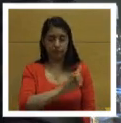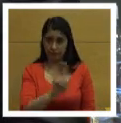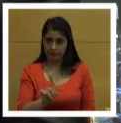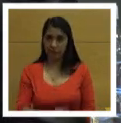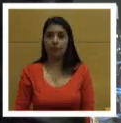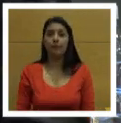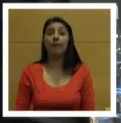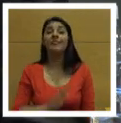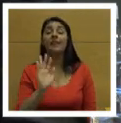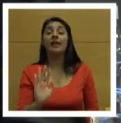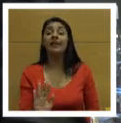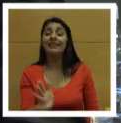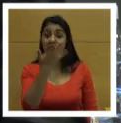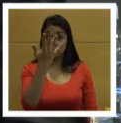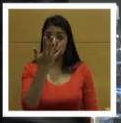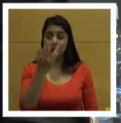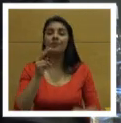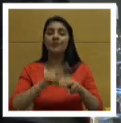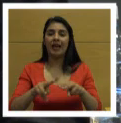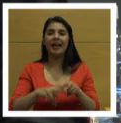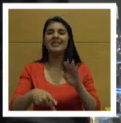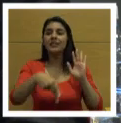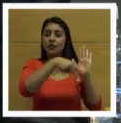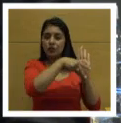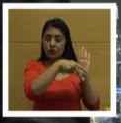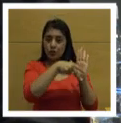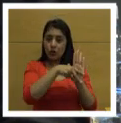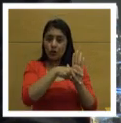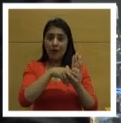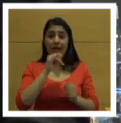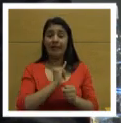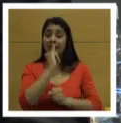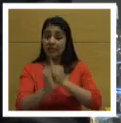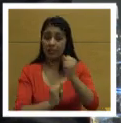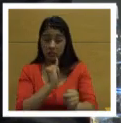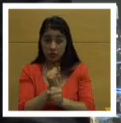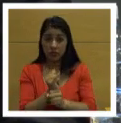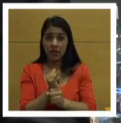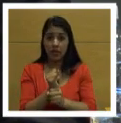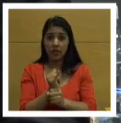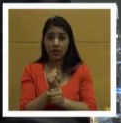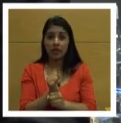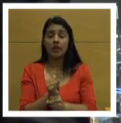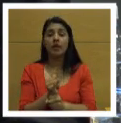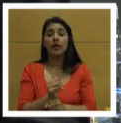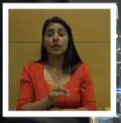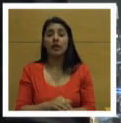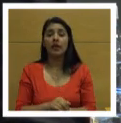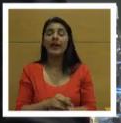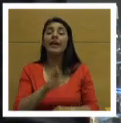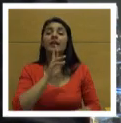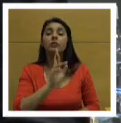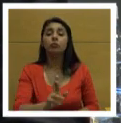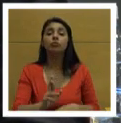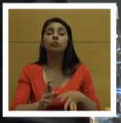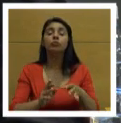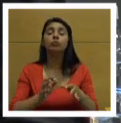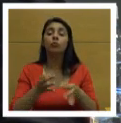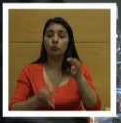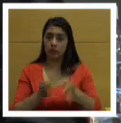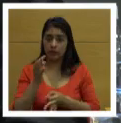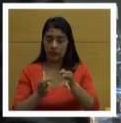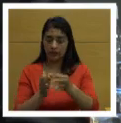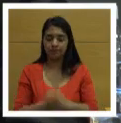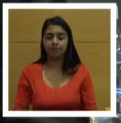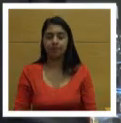Quinto, aplicación de normas internacionales en resoluciones judiciales. La interpretación de los derechos de